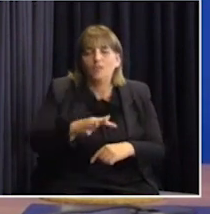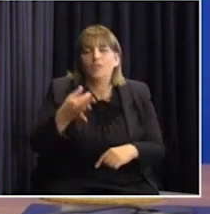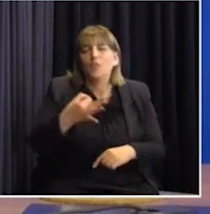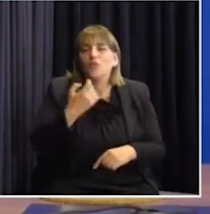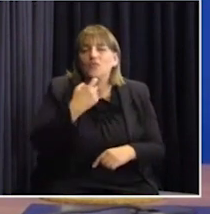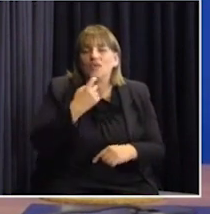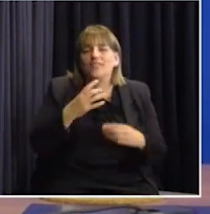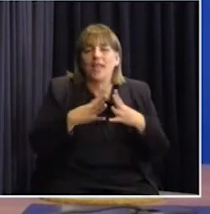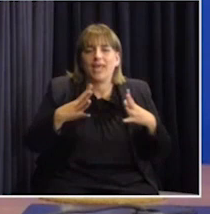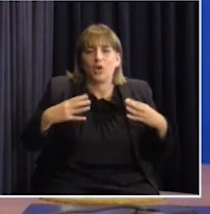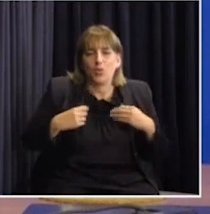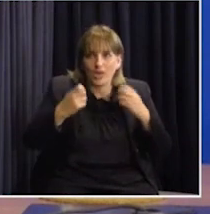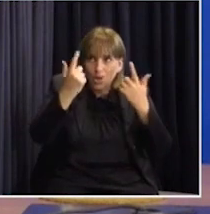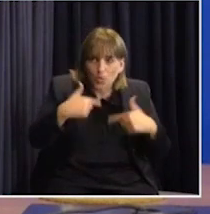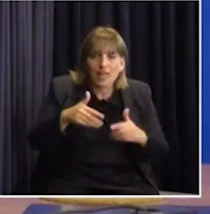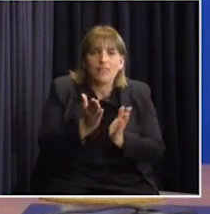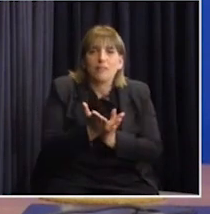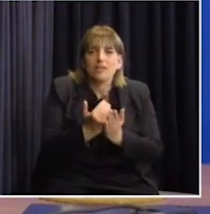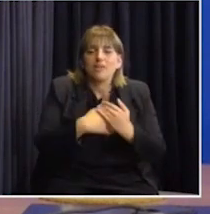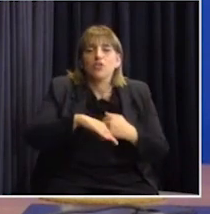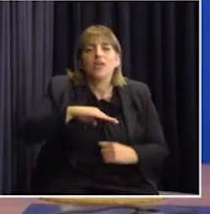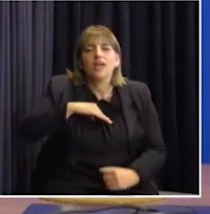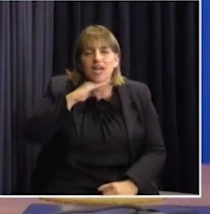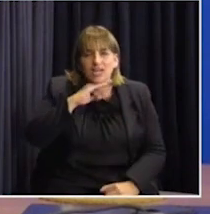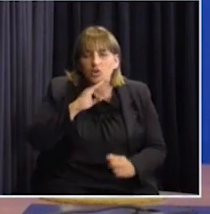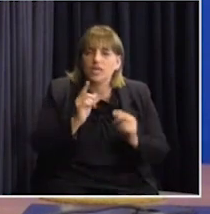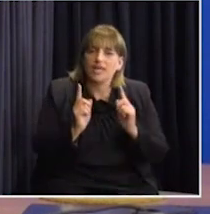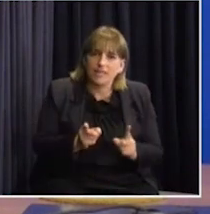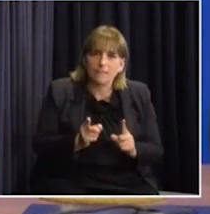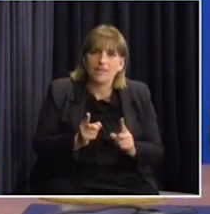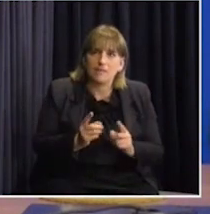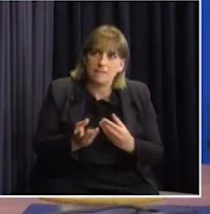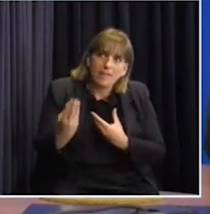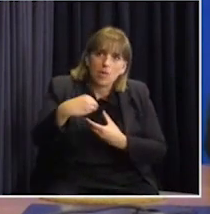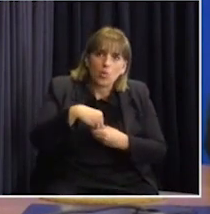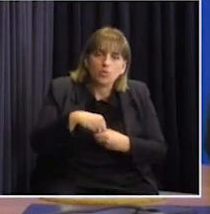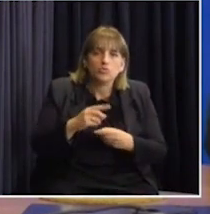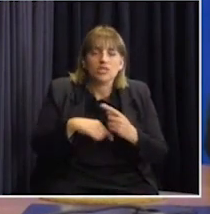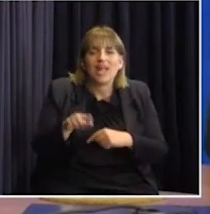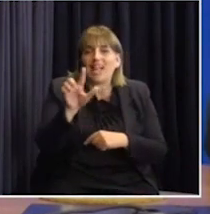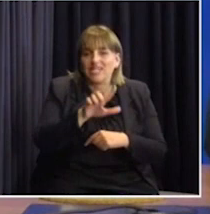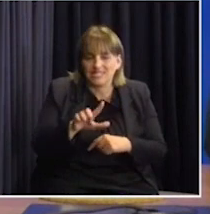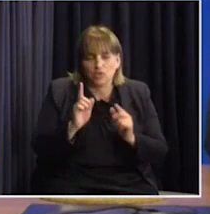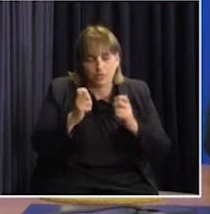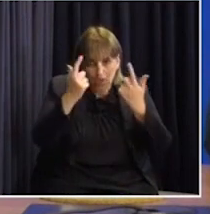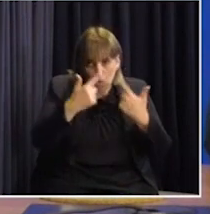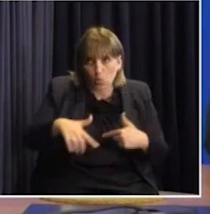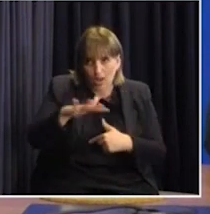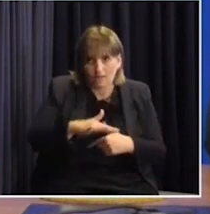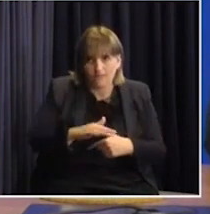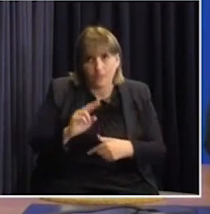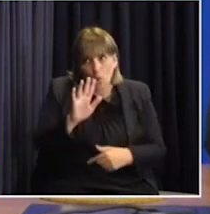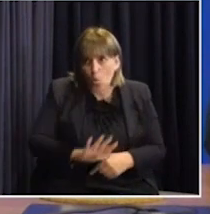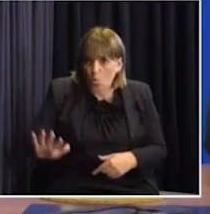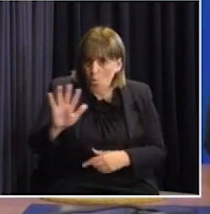las escuelas rurales del departamento de canelones y a su vez incluye la educación media rural de todo el país se